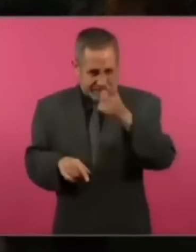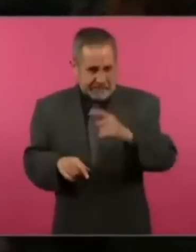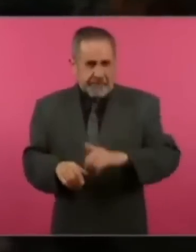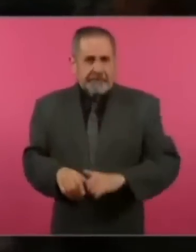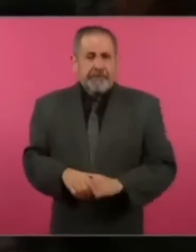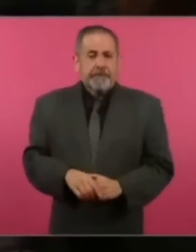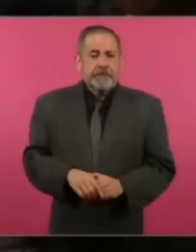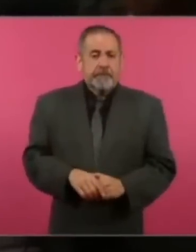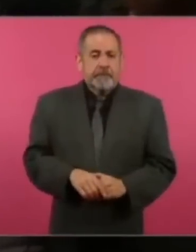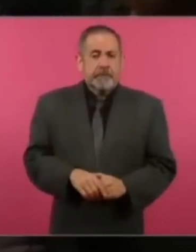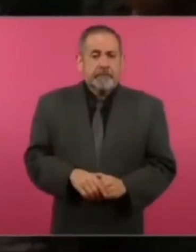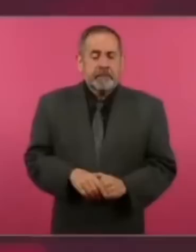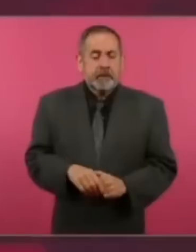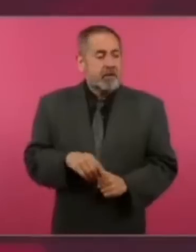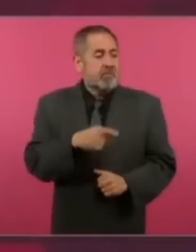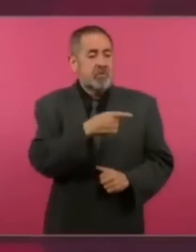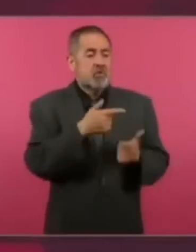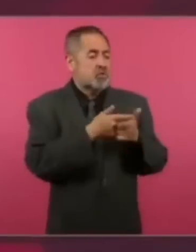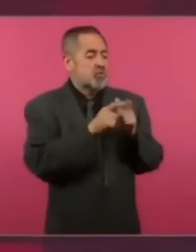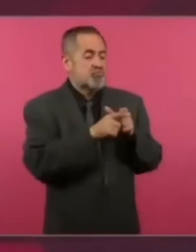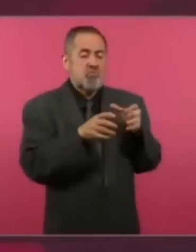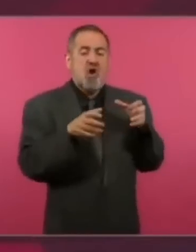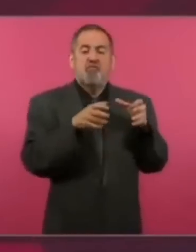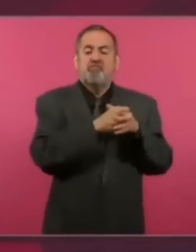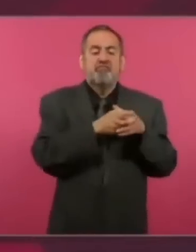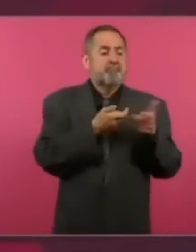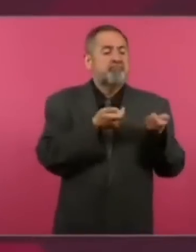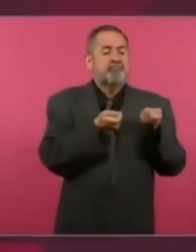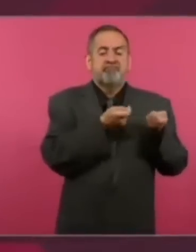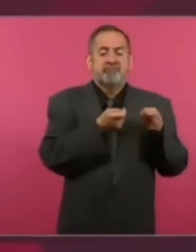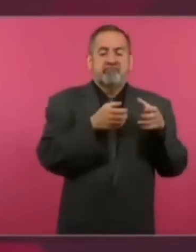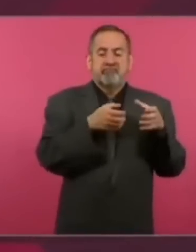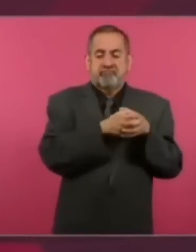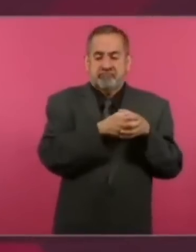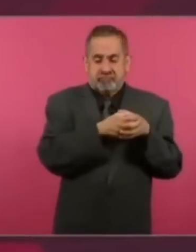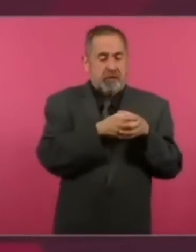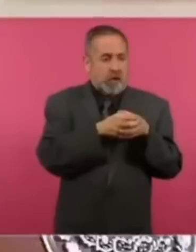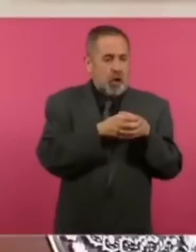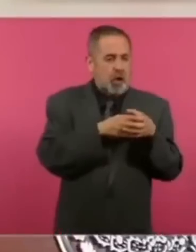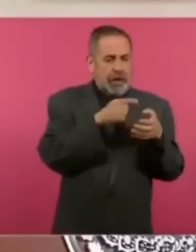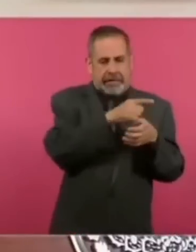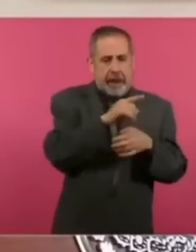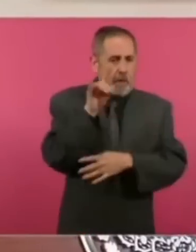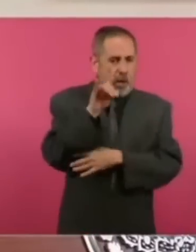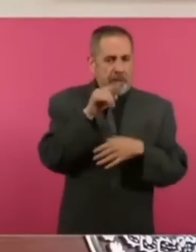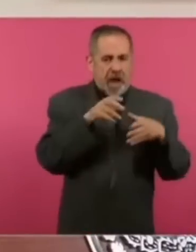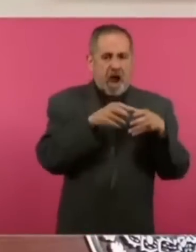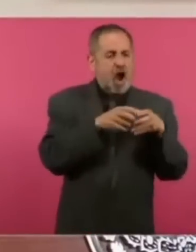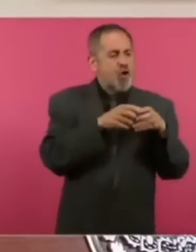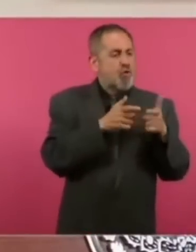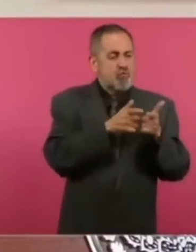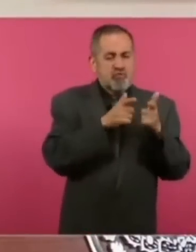como esta oligarquía de Bolivia también